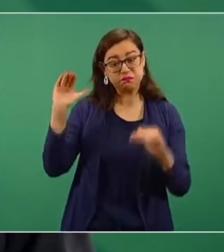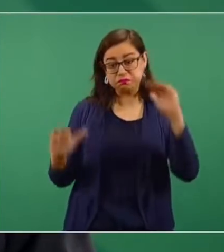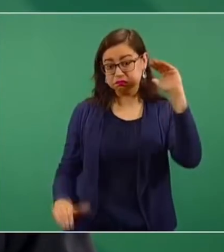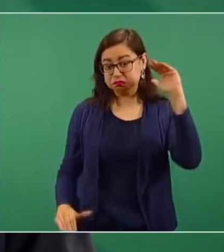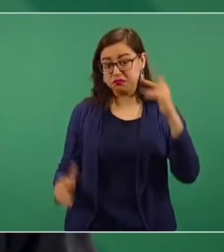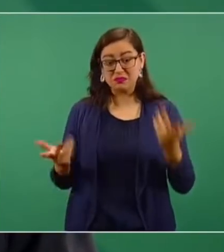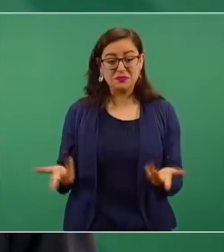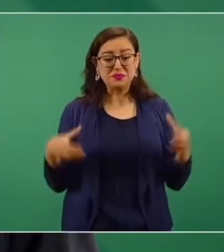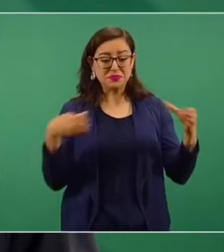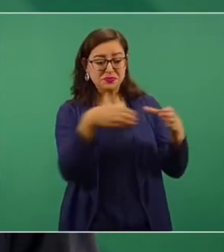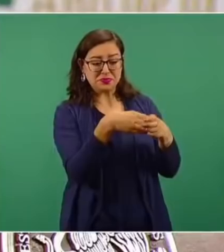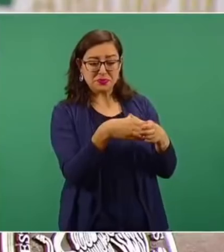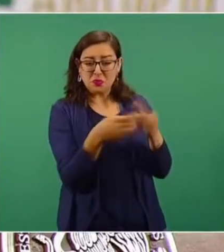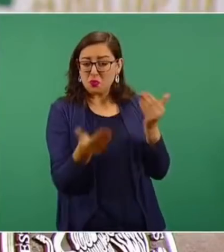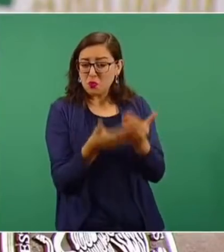tienen mucho